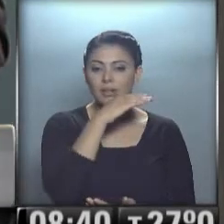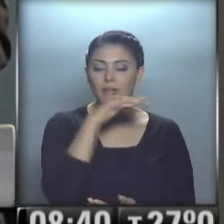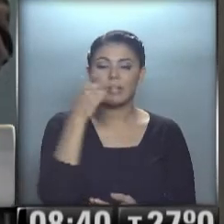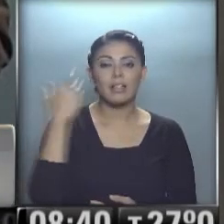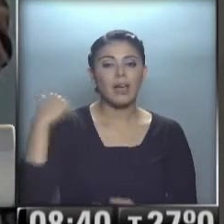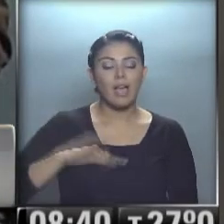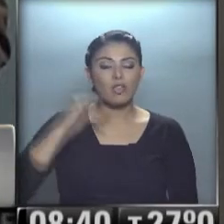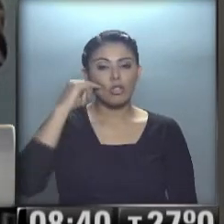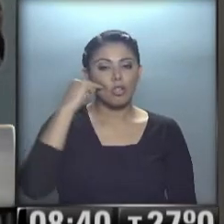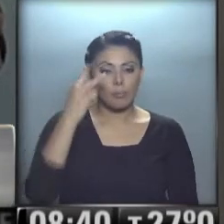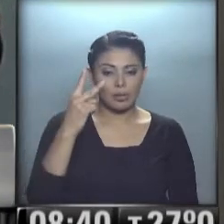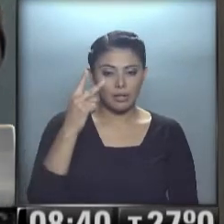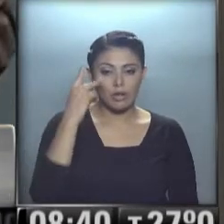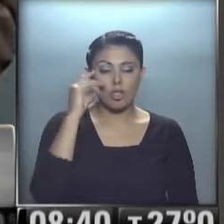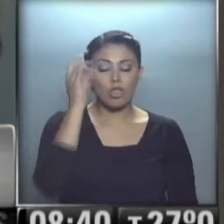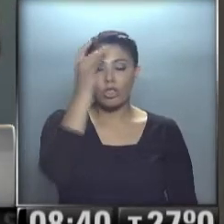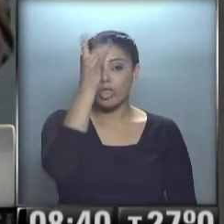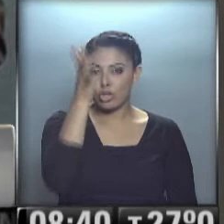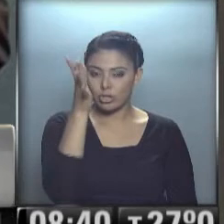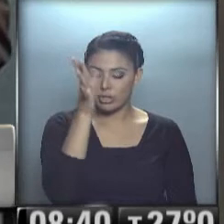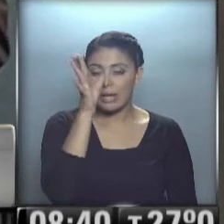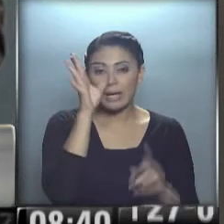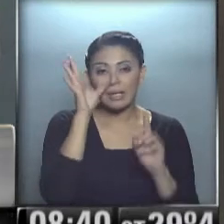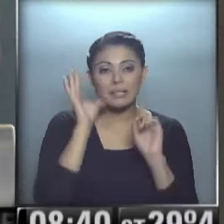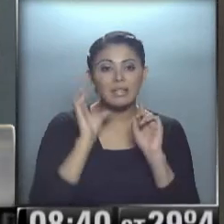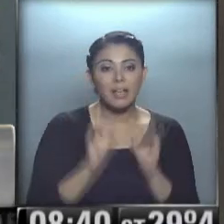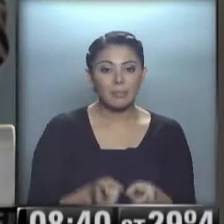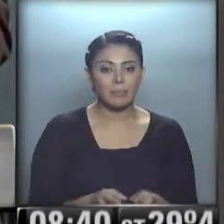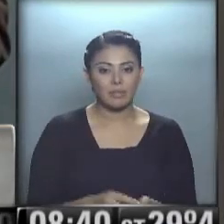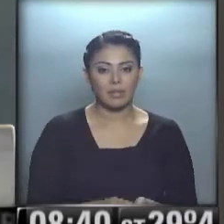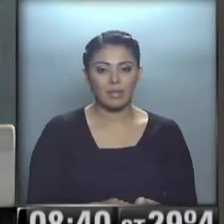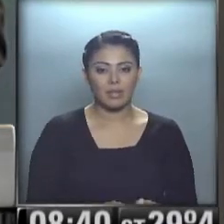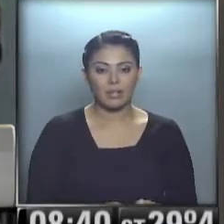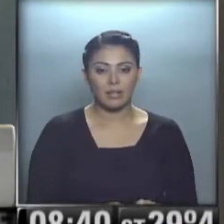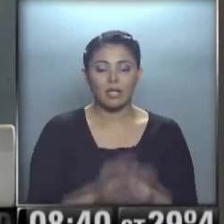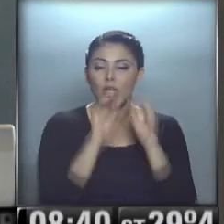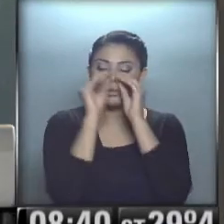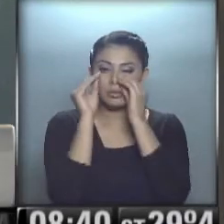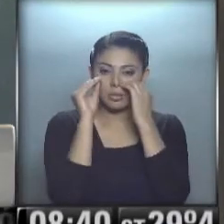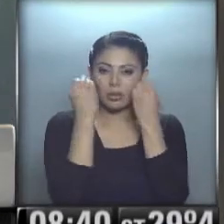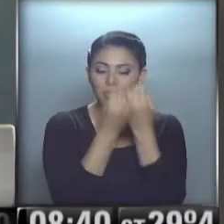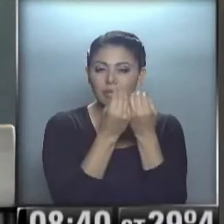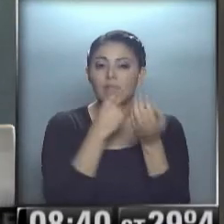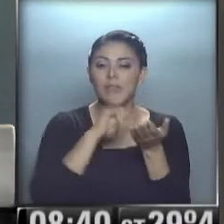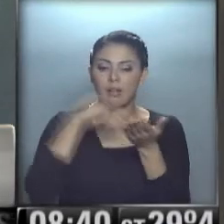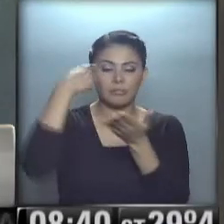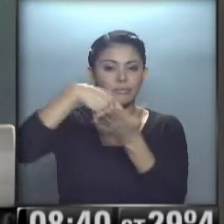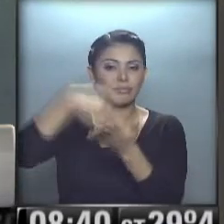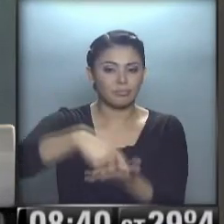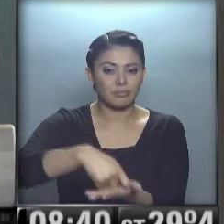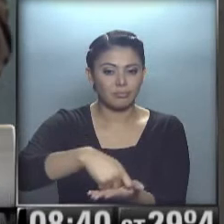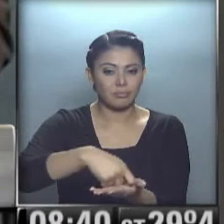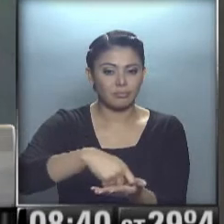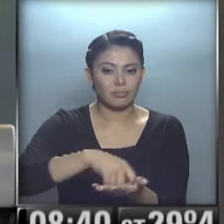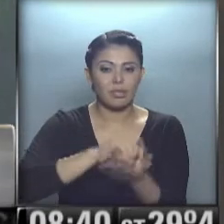el año 2012. Y a su vez también, desde el punto de vista de los resultados fiscales, tiene un financiamiento de carácter